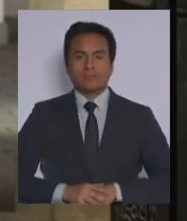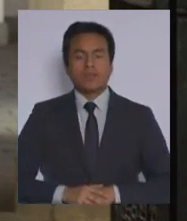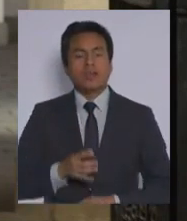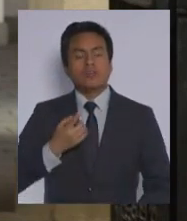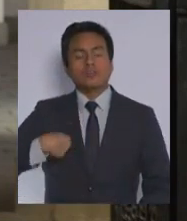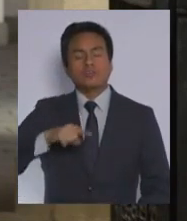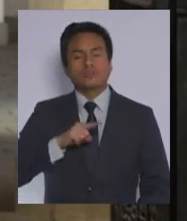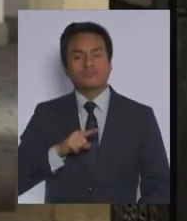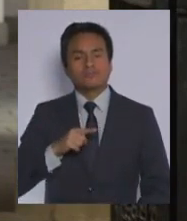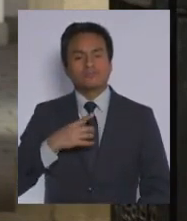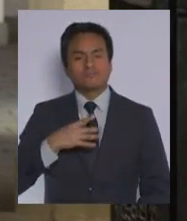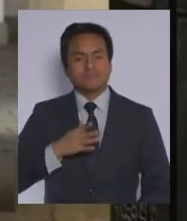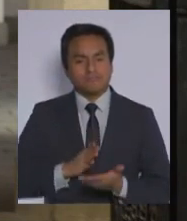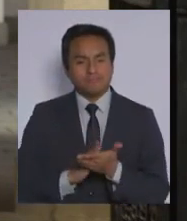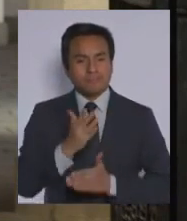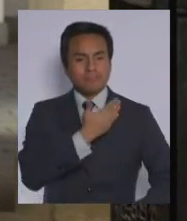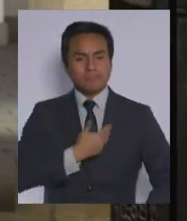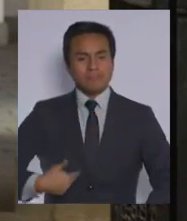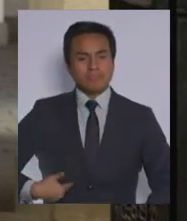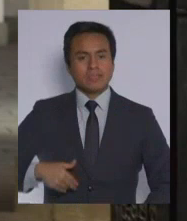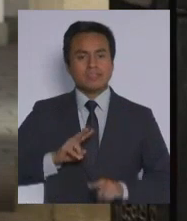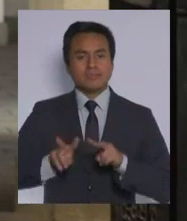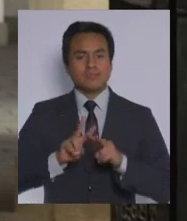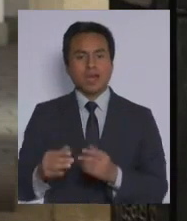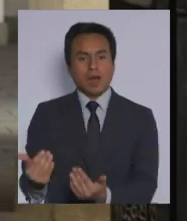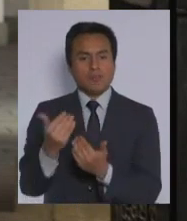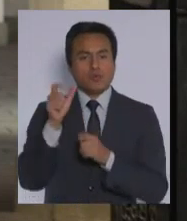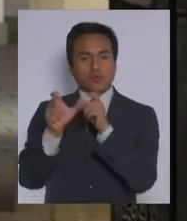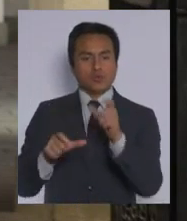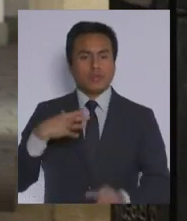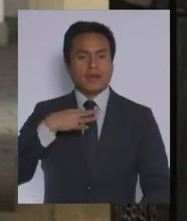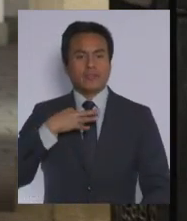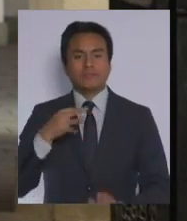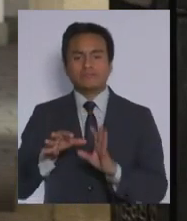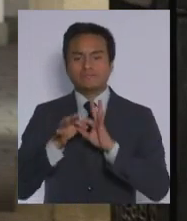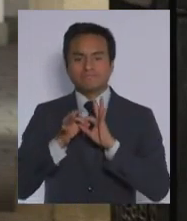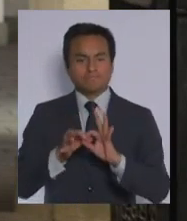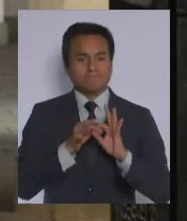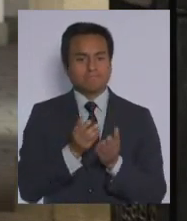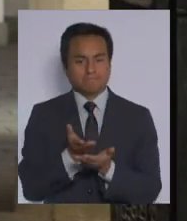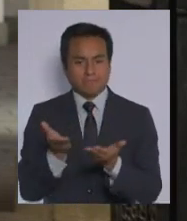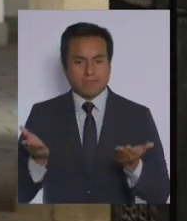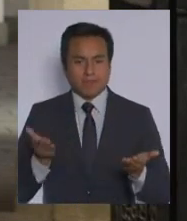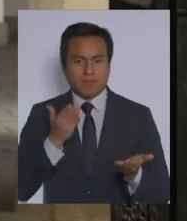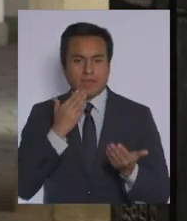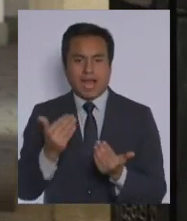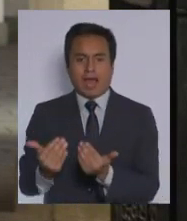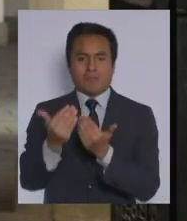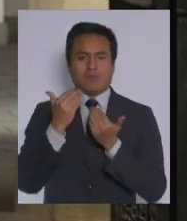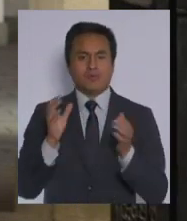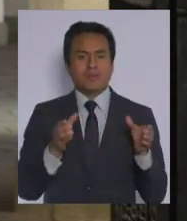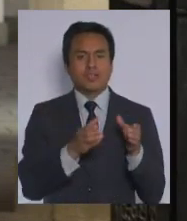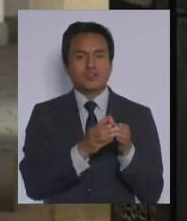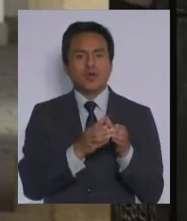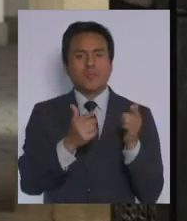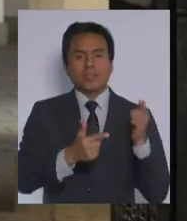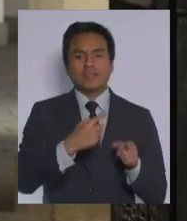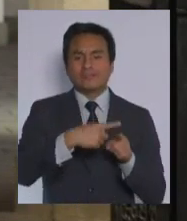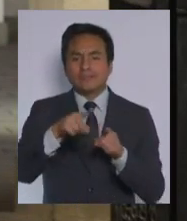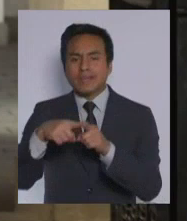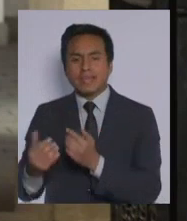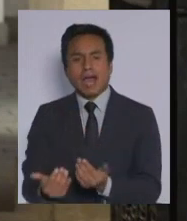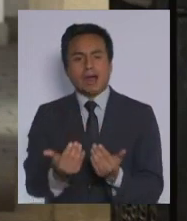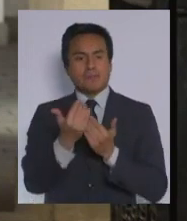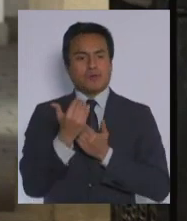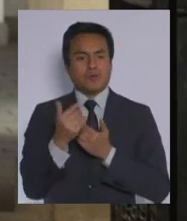llegamos a gobernar lo hicimos con gran apoyo ciudadano que agradecemos con gran apoyo de los partidos políticos